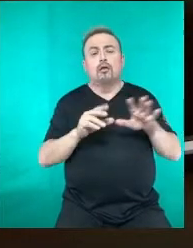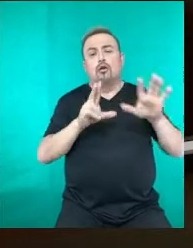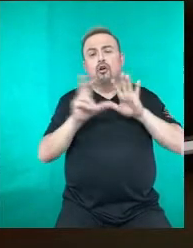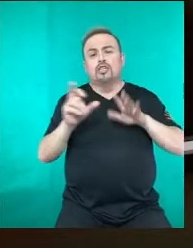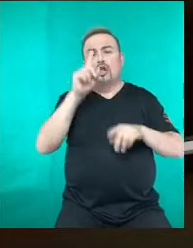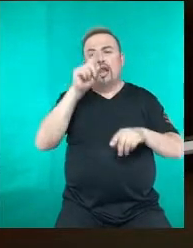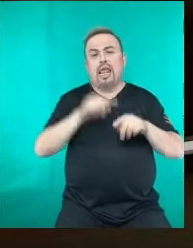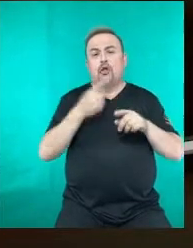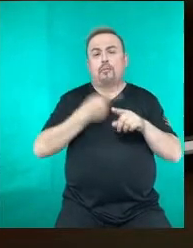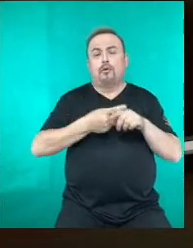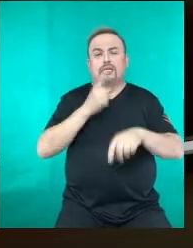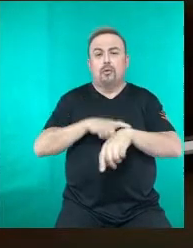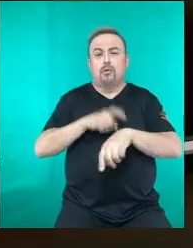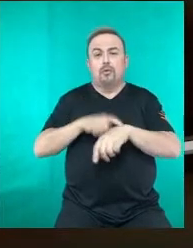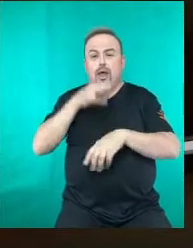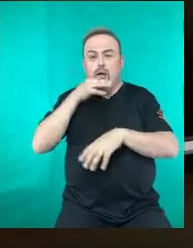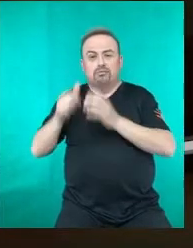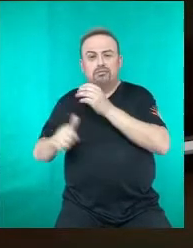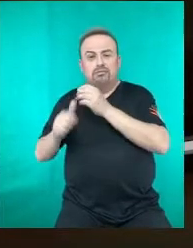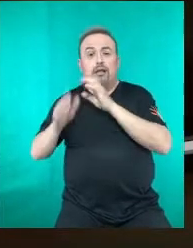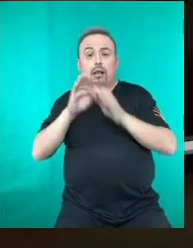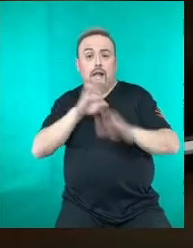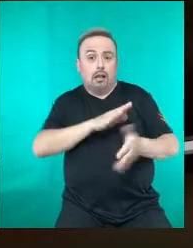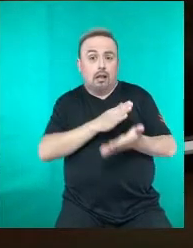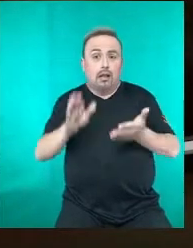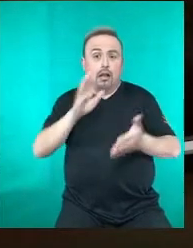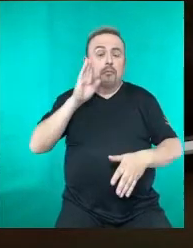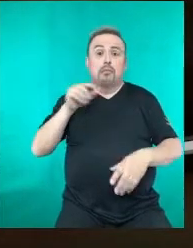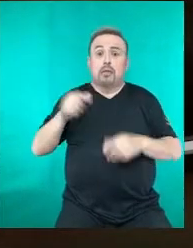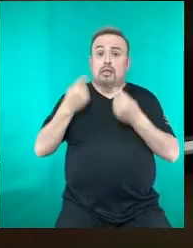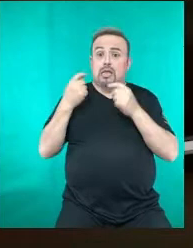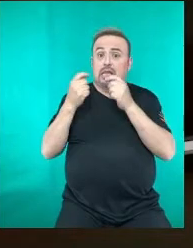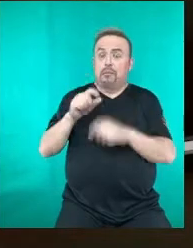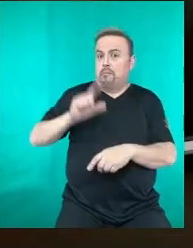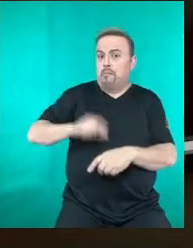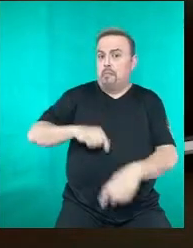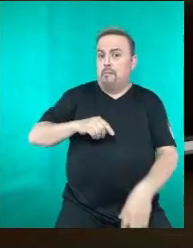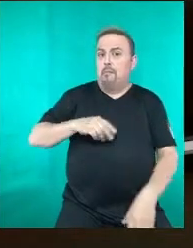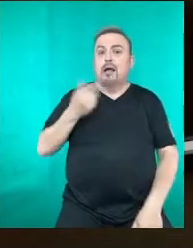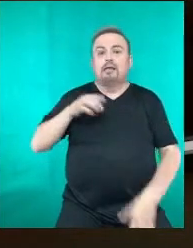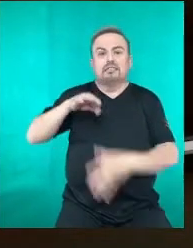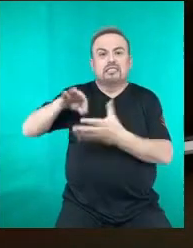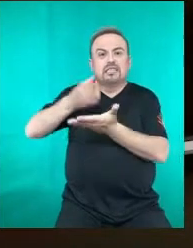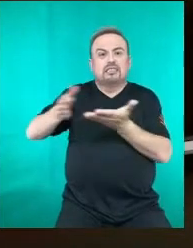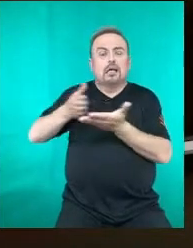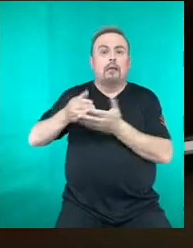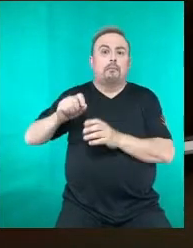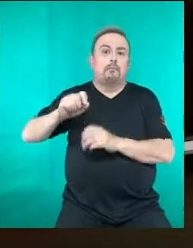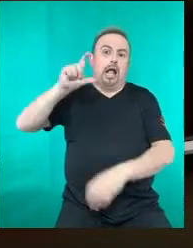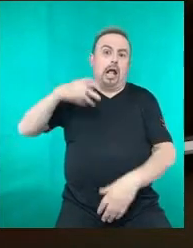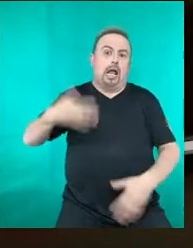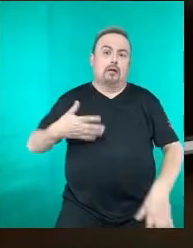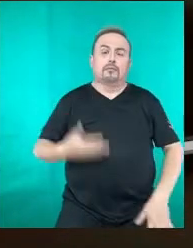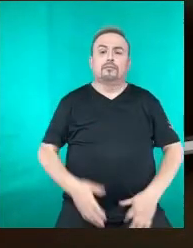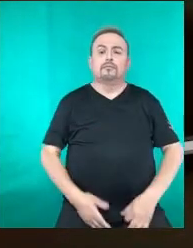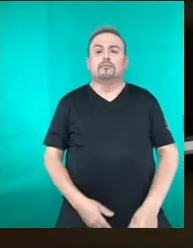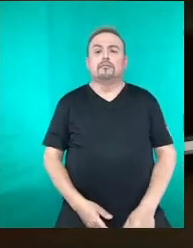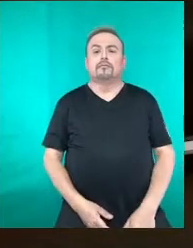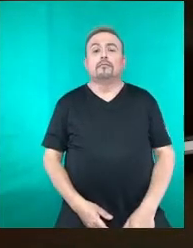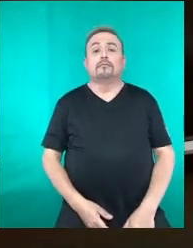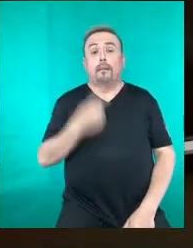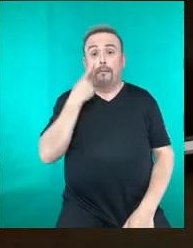segundo de agua servida. El tratamiento del agua servida es mucho más barato que el tratamiento del agua de la desalinización, incluso agua de mar. ¿Ya?